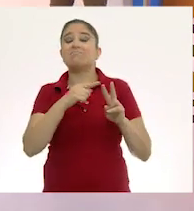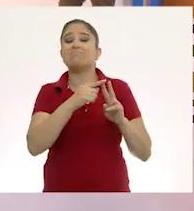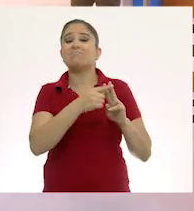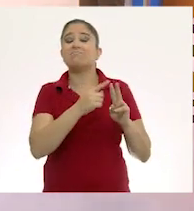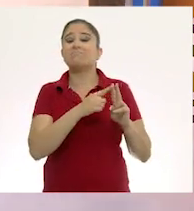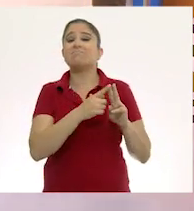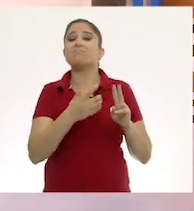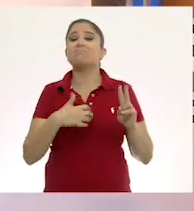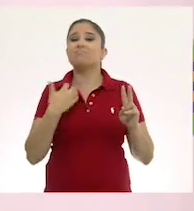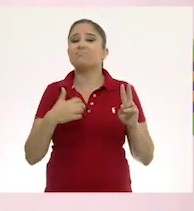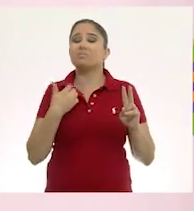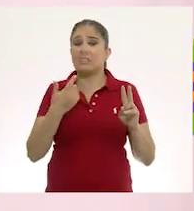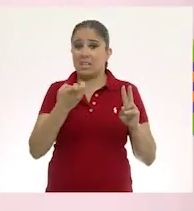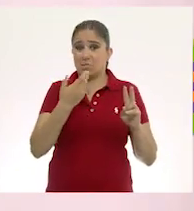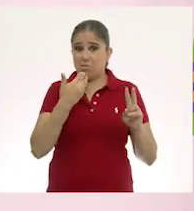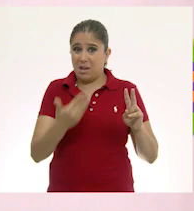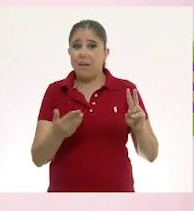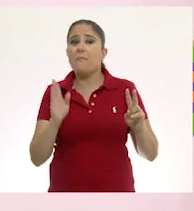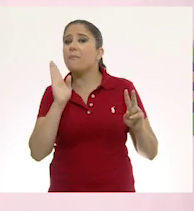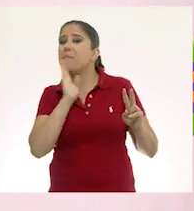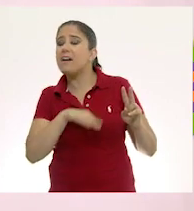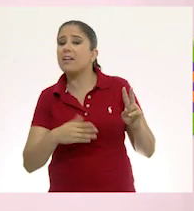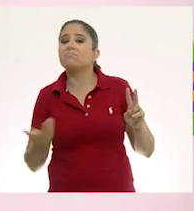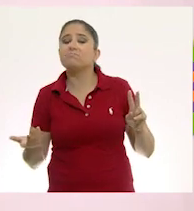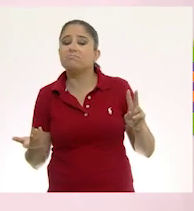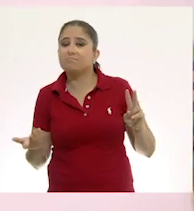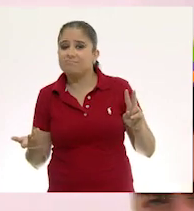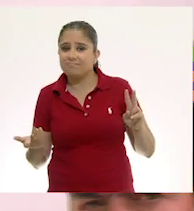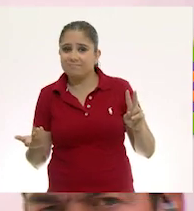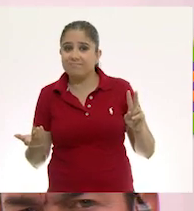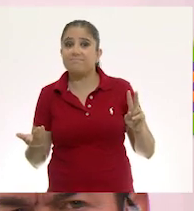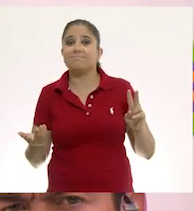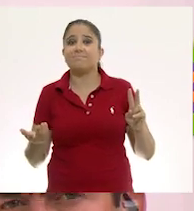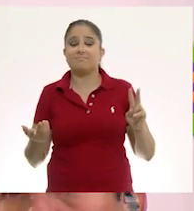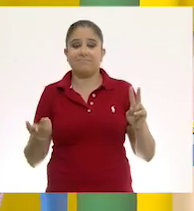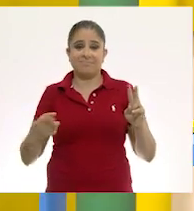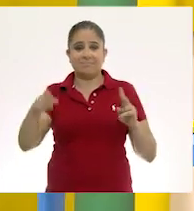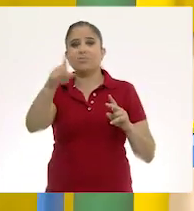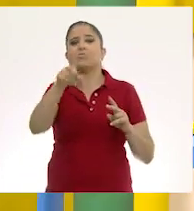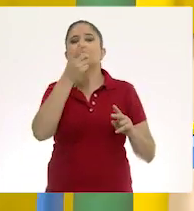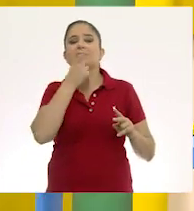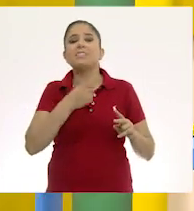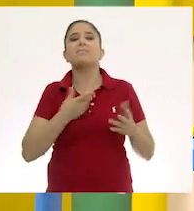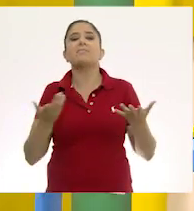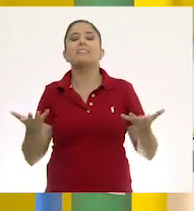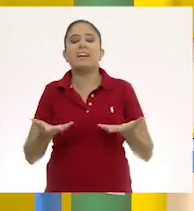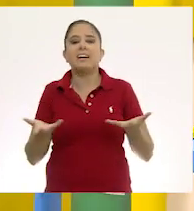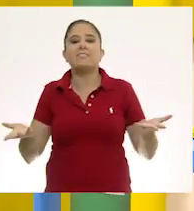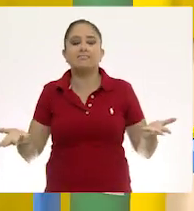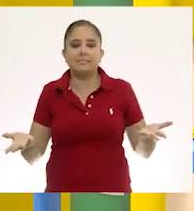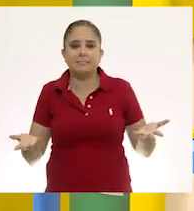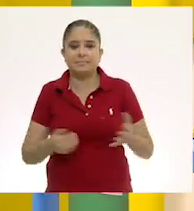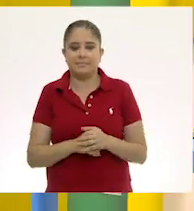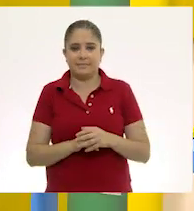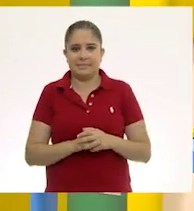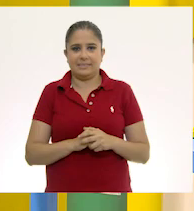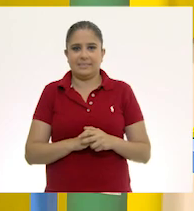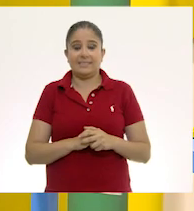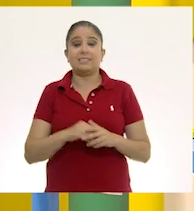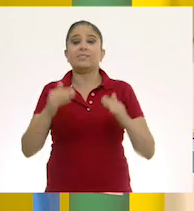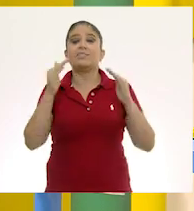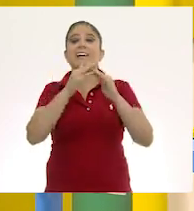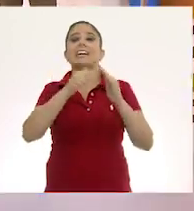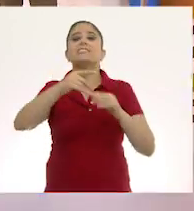¿Cosas que no ayudan? ¿Cosas que ayudan? El investigador tiene que saber qué es lo que... A ver, en